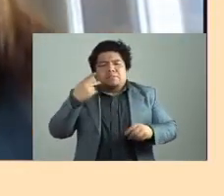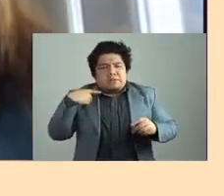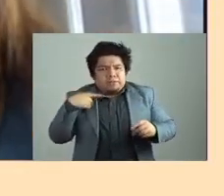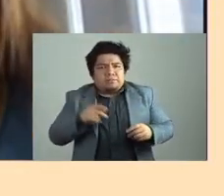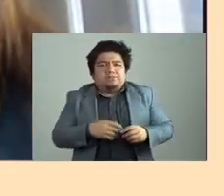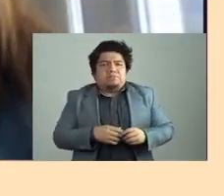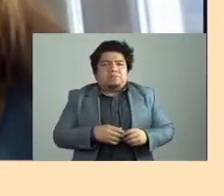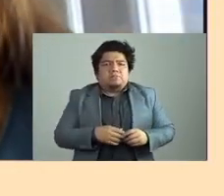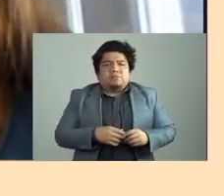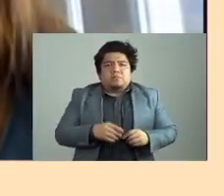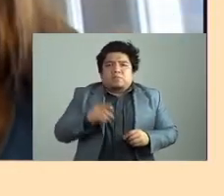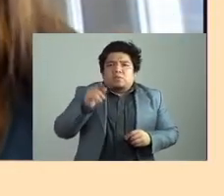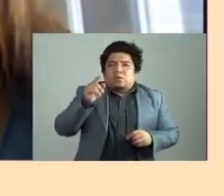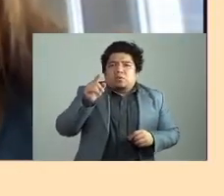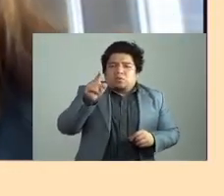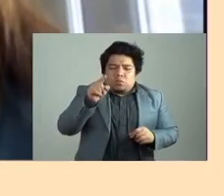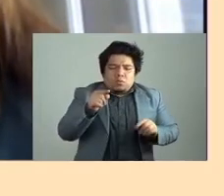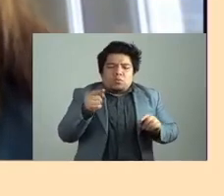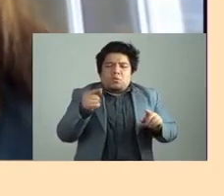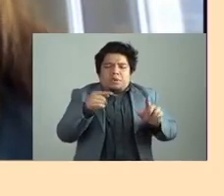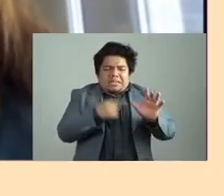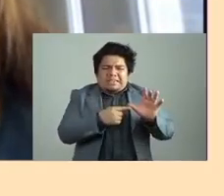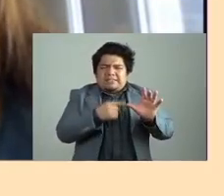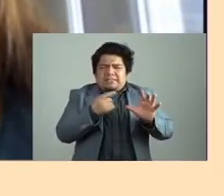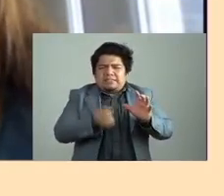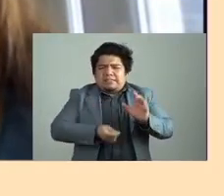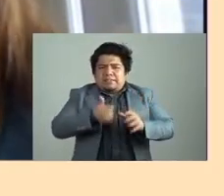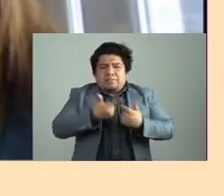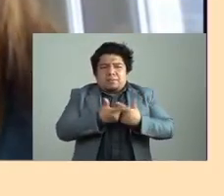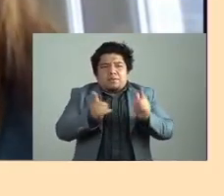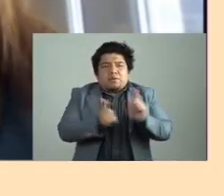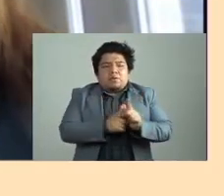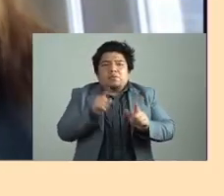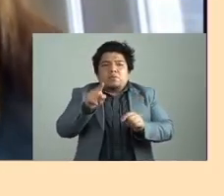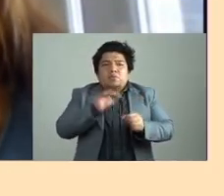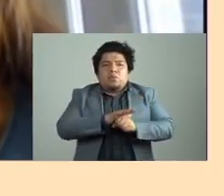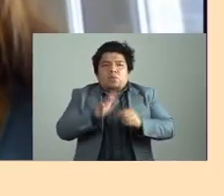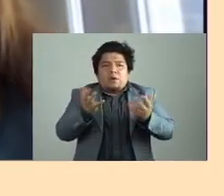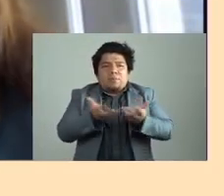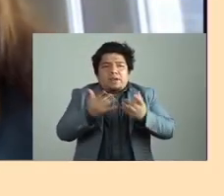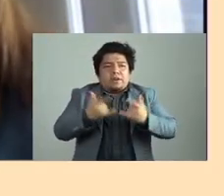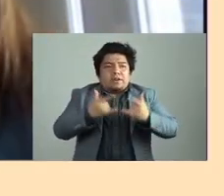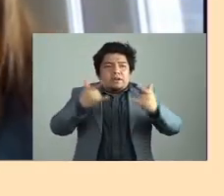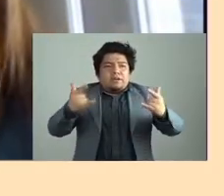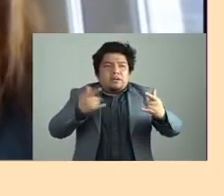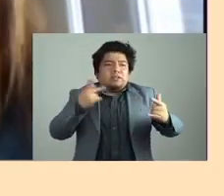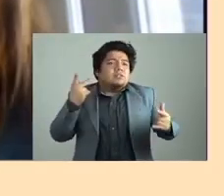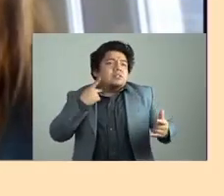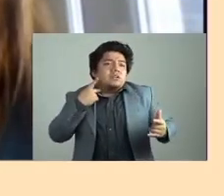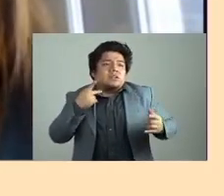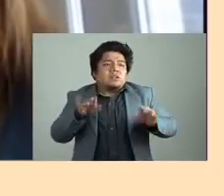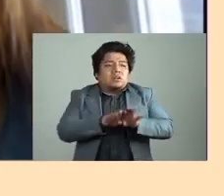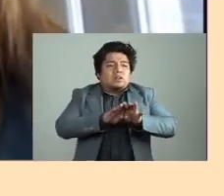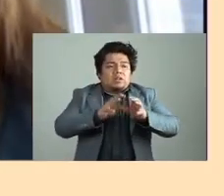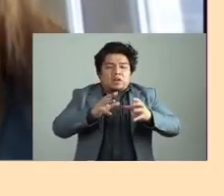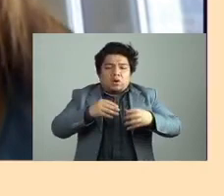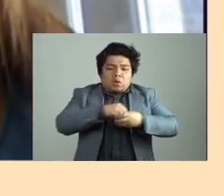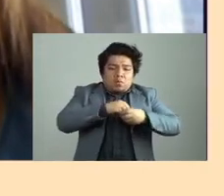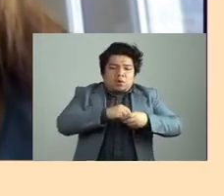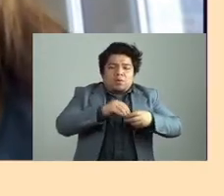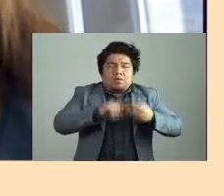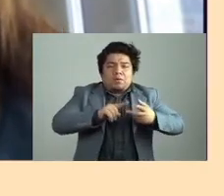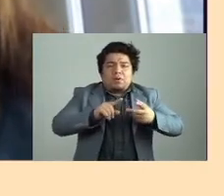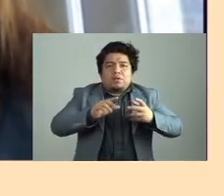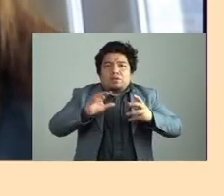qué aporta stage desde este colectivo a la investigación histórica y política sobre el concepto de acumulación originaria y de